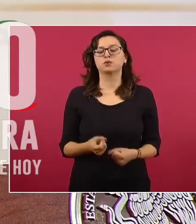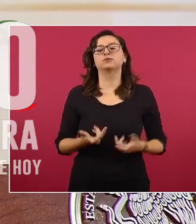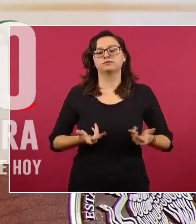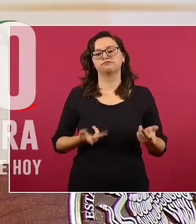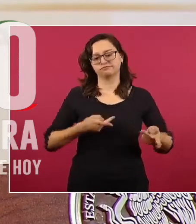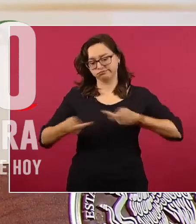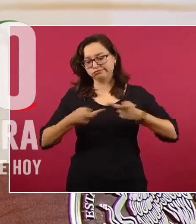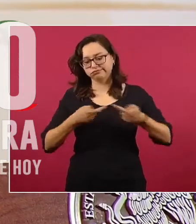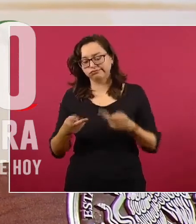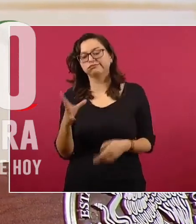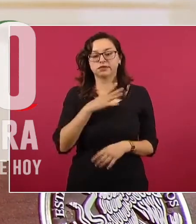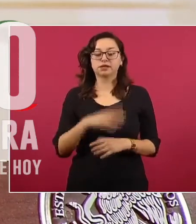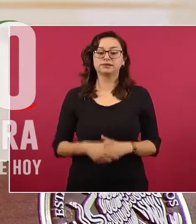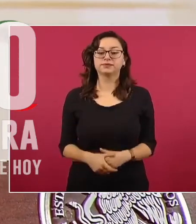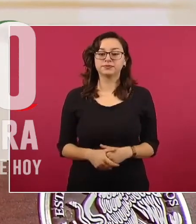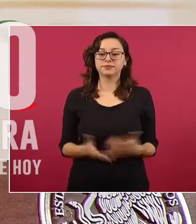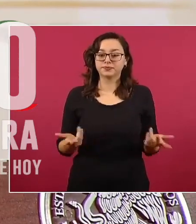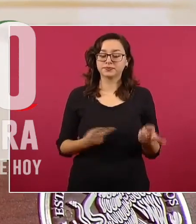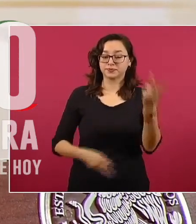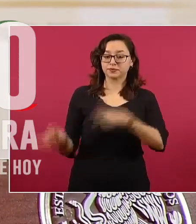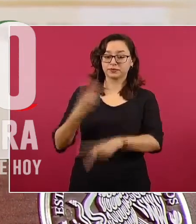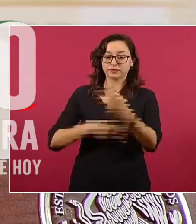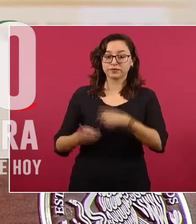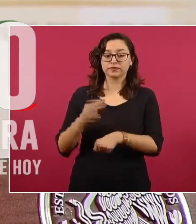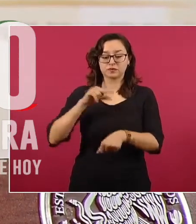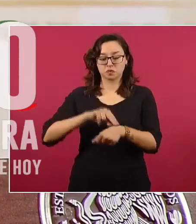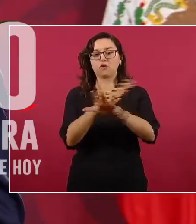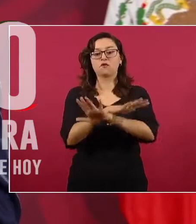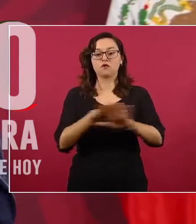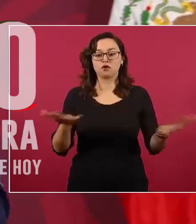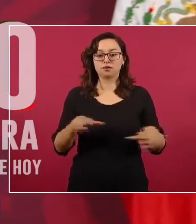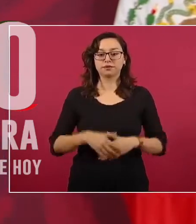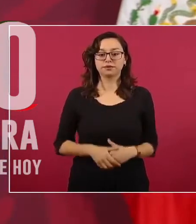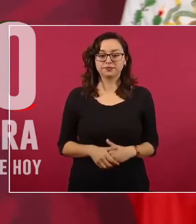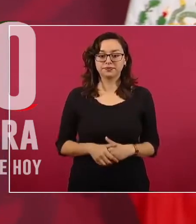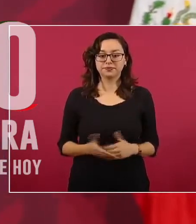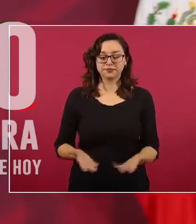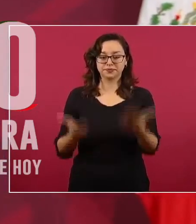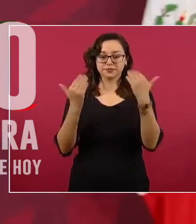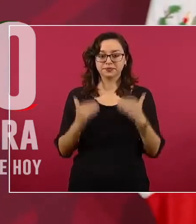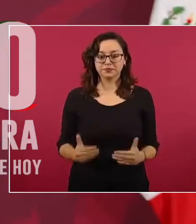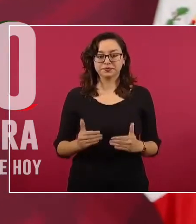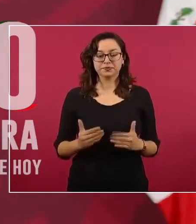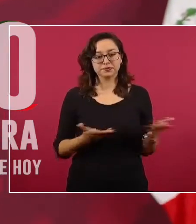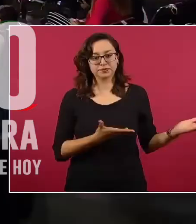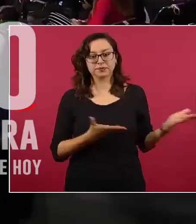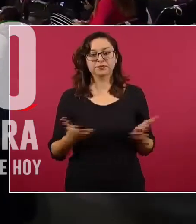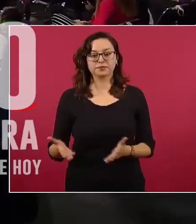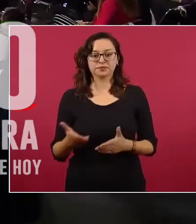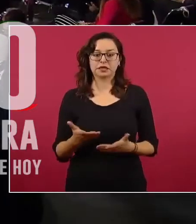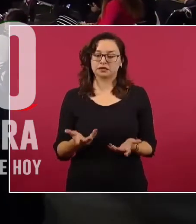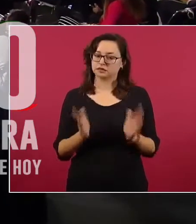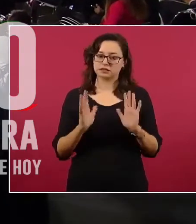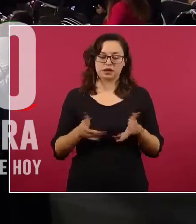nos va a informar el doctor Jorge Alcocer. Le damos la palabra ya para no perder